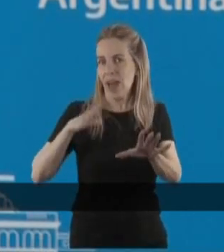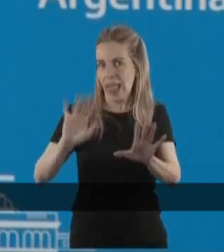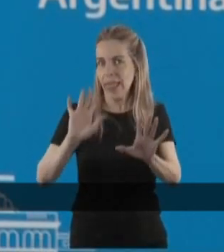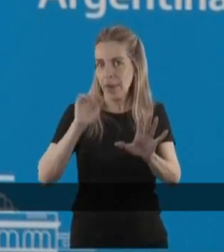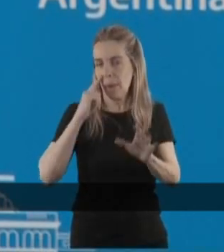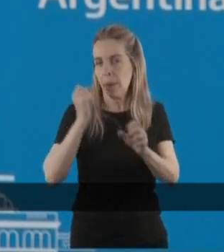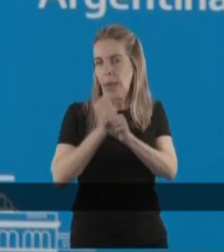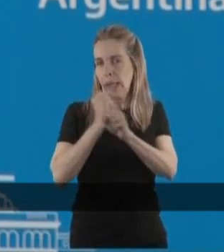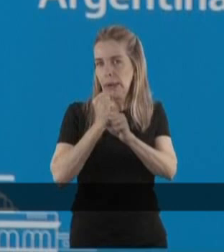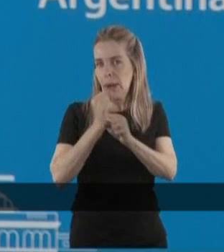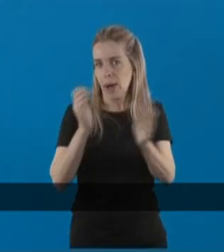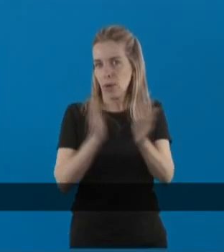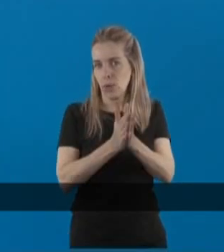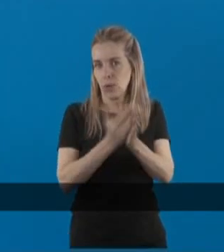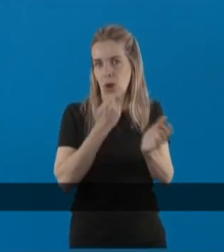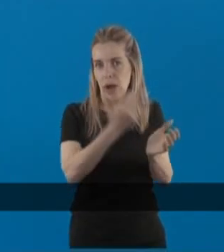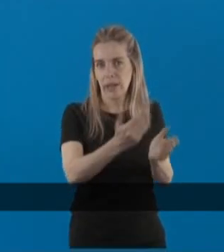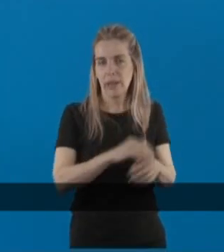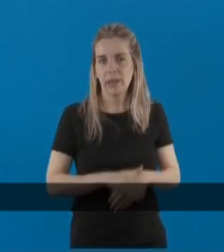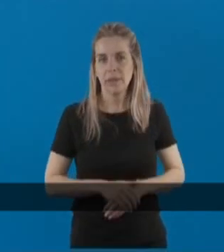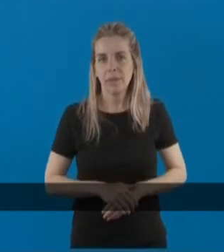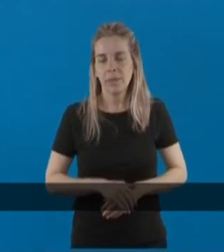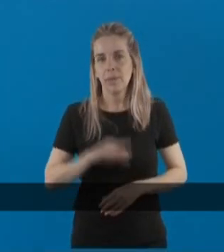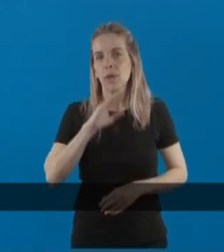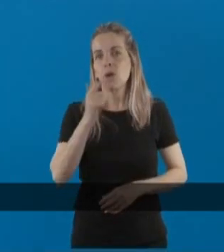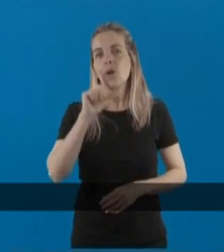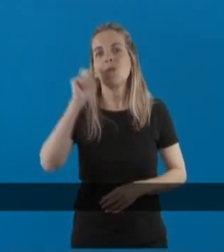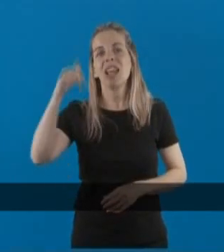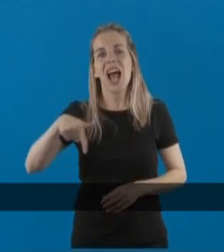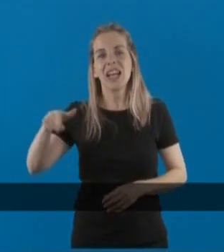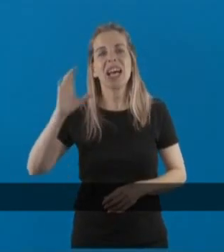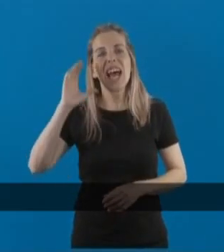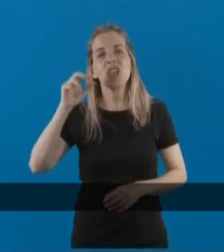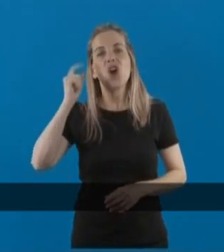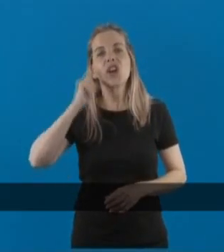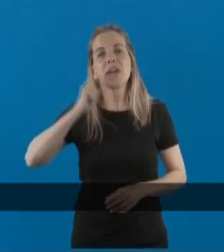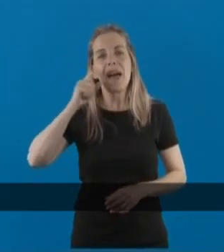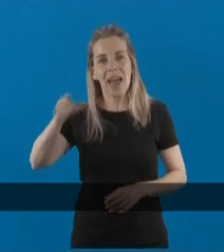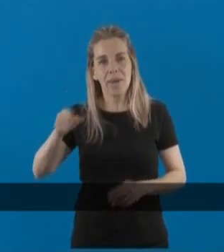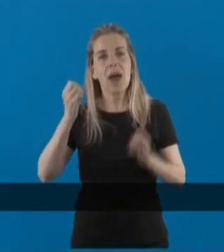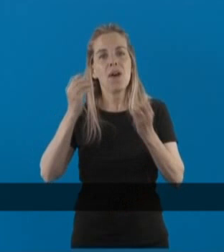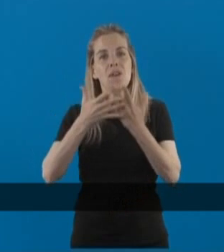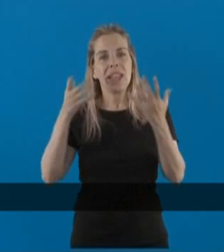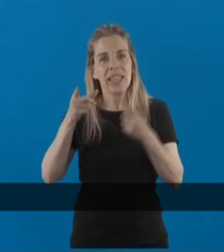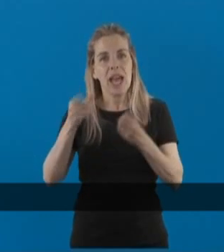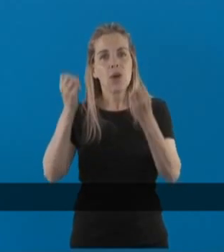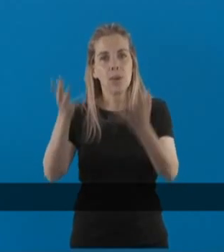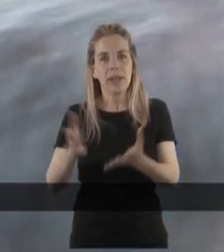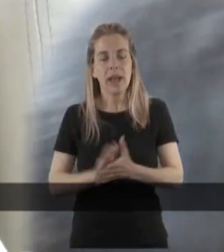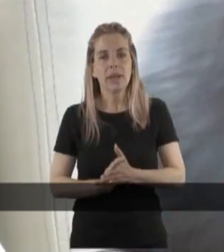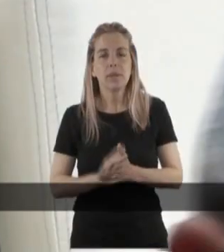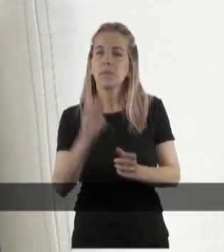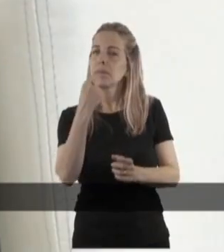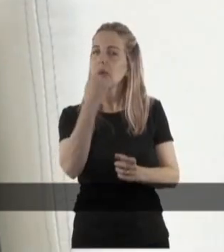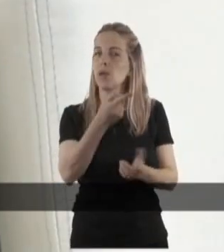trabajar lo más profundamente posible, ¿sí? Gracias, Fabián. Julián Amado, de Radio Rivadavia. ¿Qué tal, portavoz? Buen día. Una